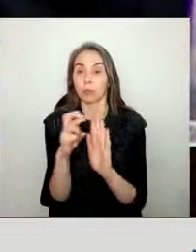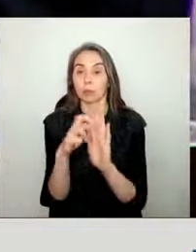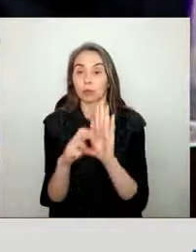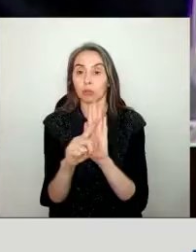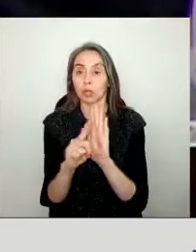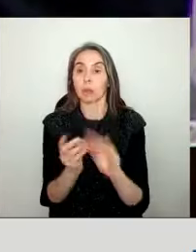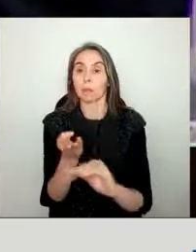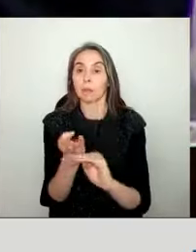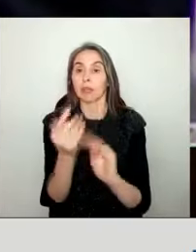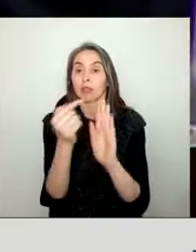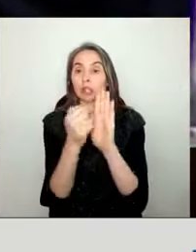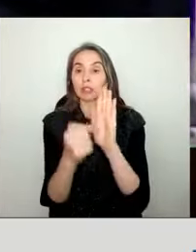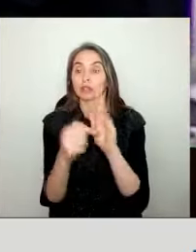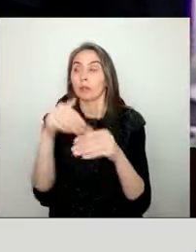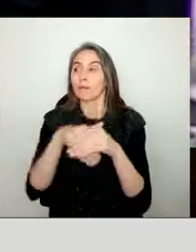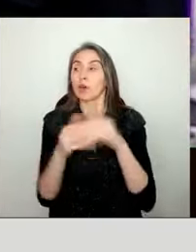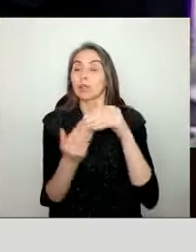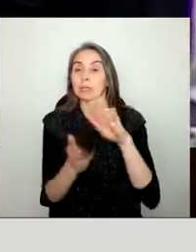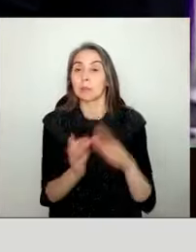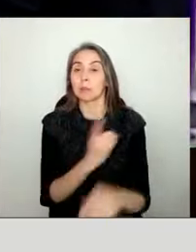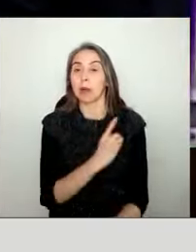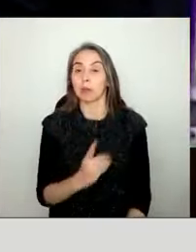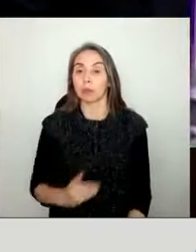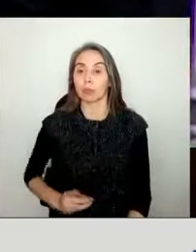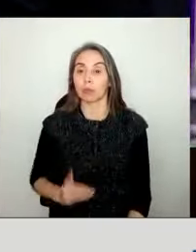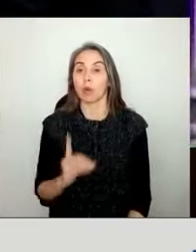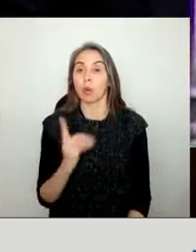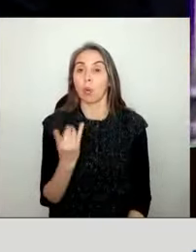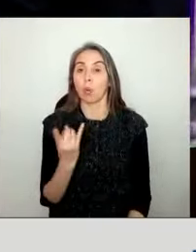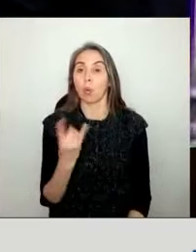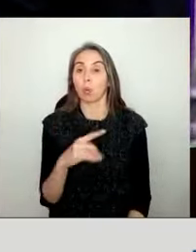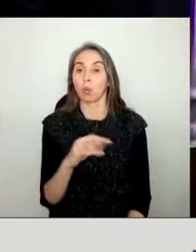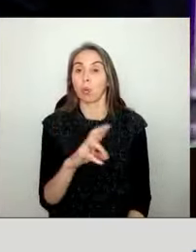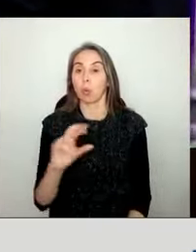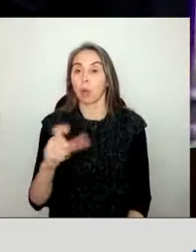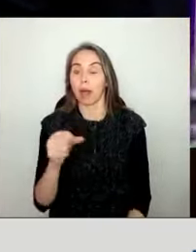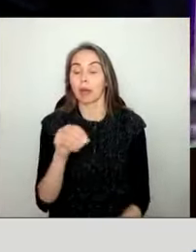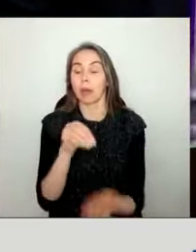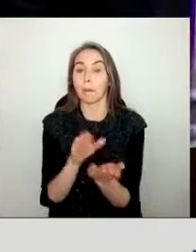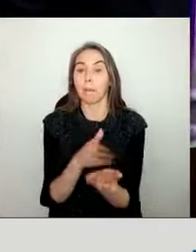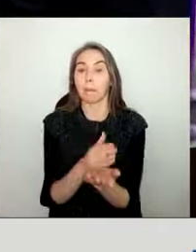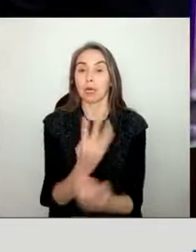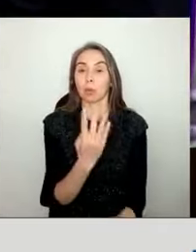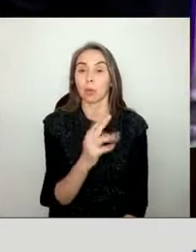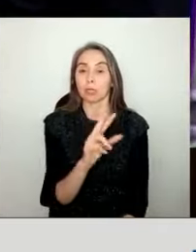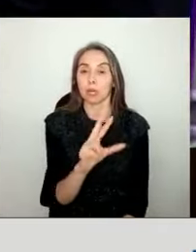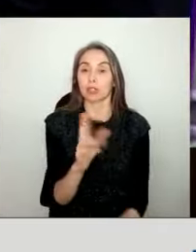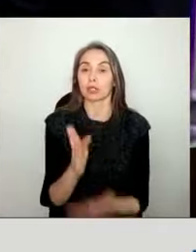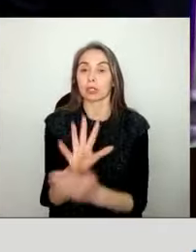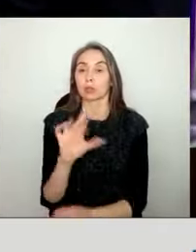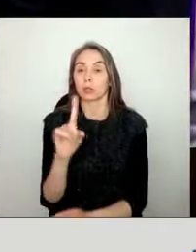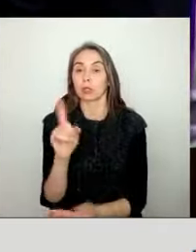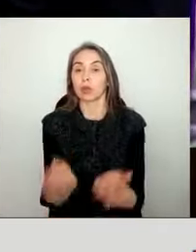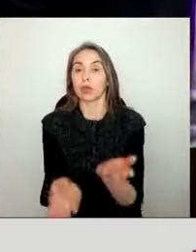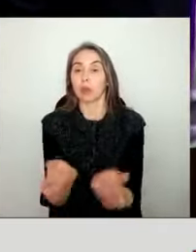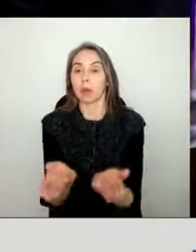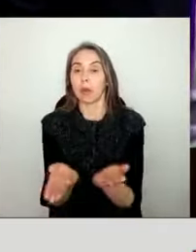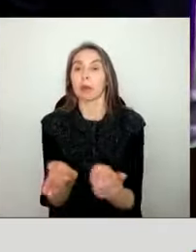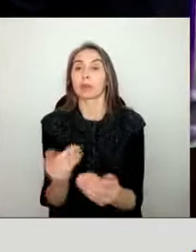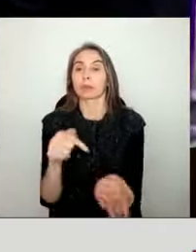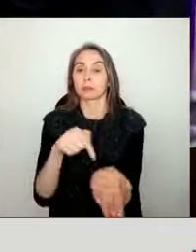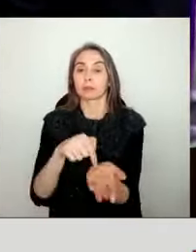separada ha sido solicitada por el diputado Francisco undurraga y que cosa en las páginas 48 51 del Comparado en